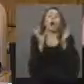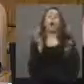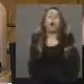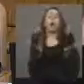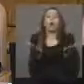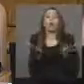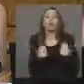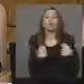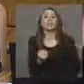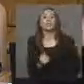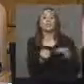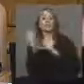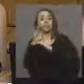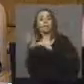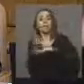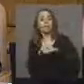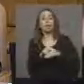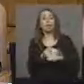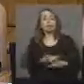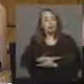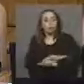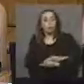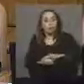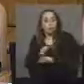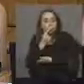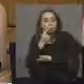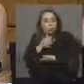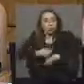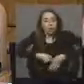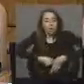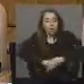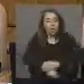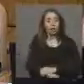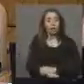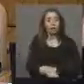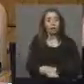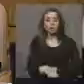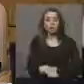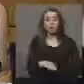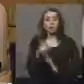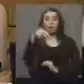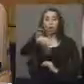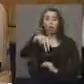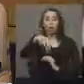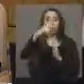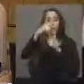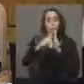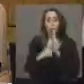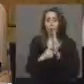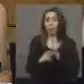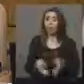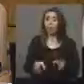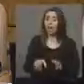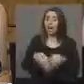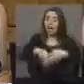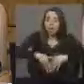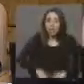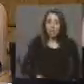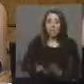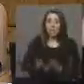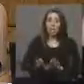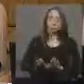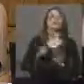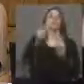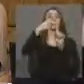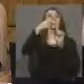deba ser atendido con urgencia? Este niño, señor Presidente, nació ahora en junio en la calle, cuando la temperatura a